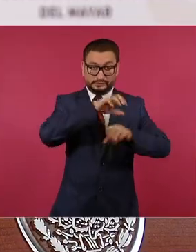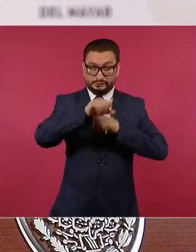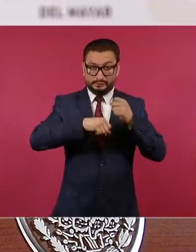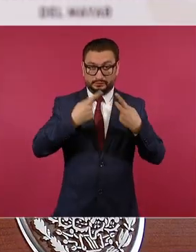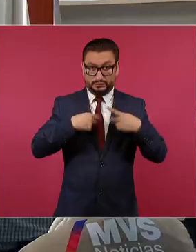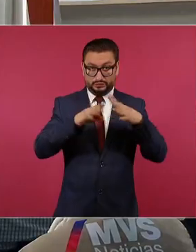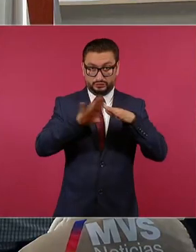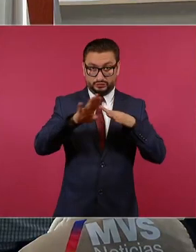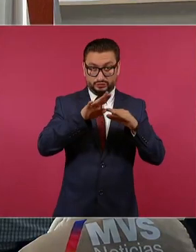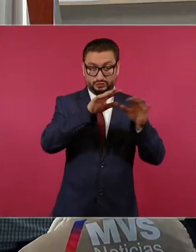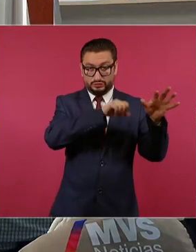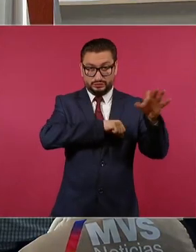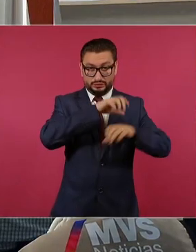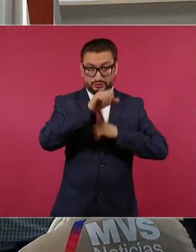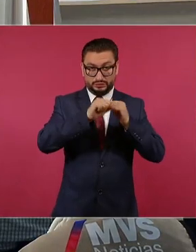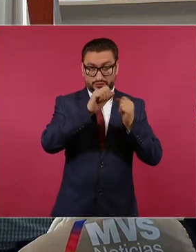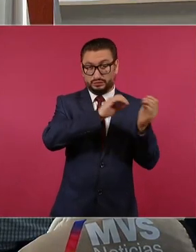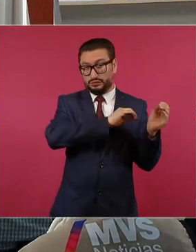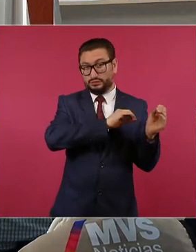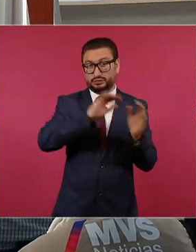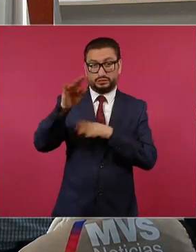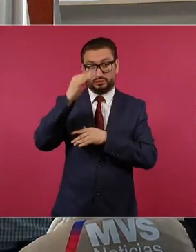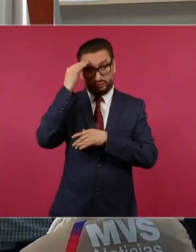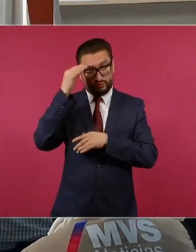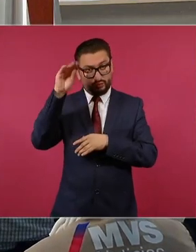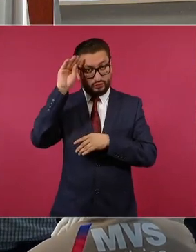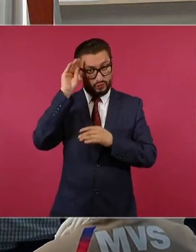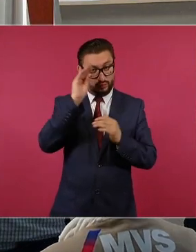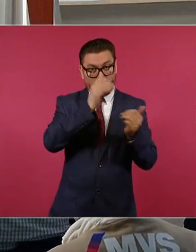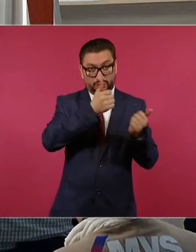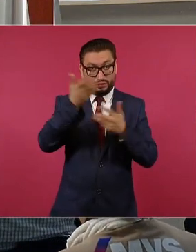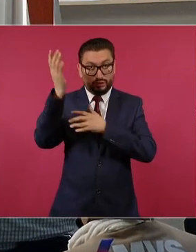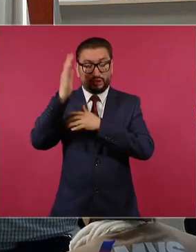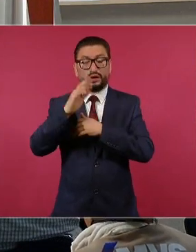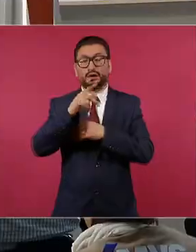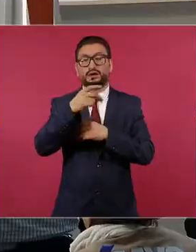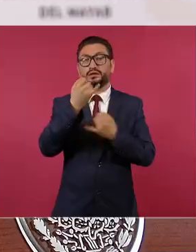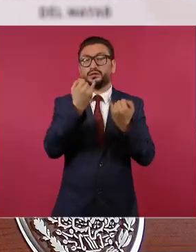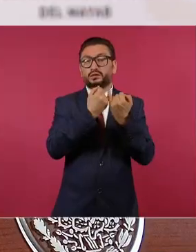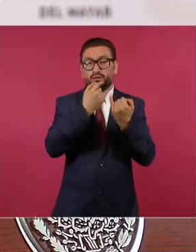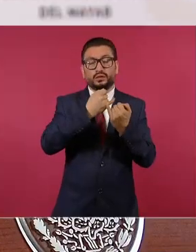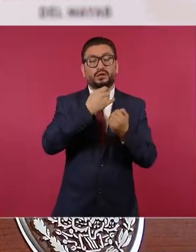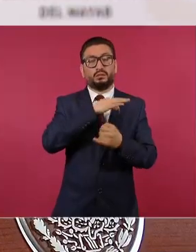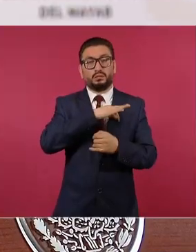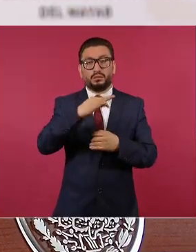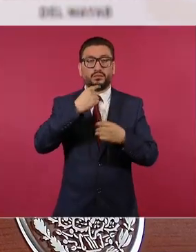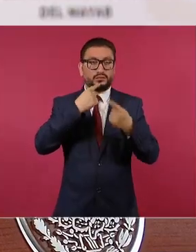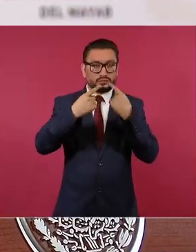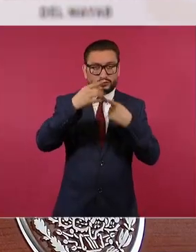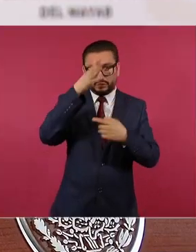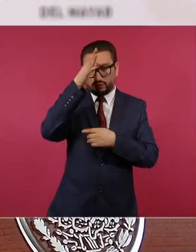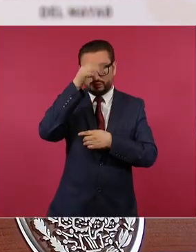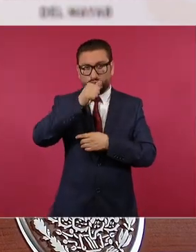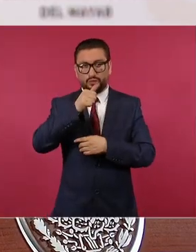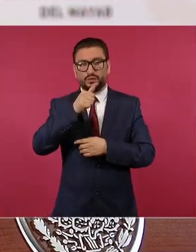a Cuba, que lleguen a un acuerdo. Incluso hay